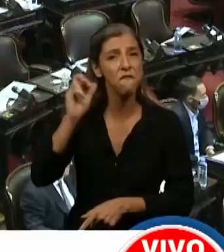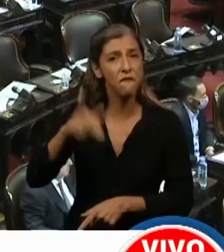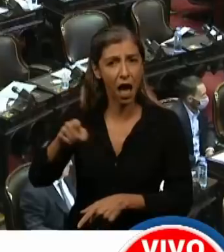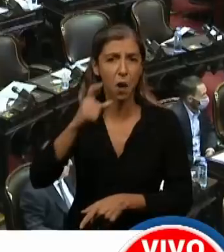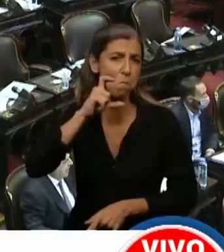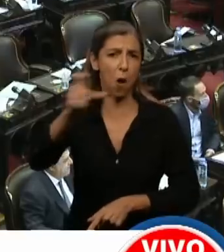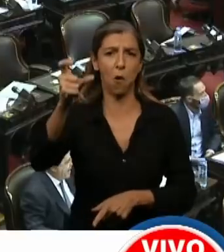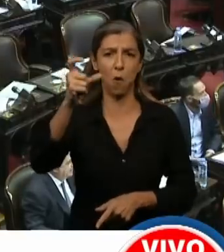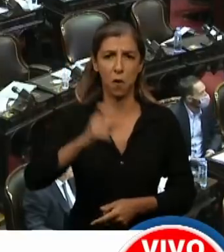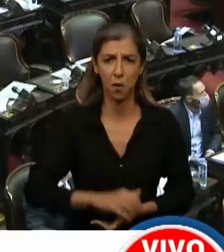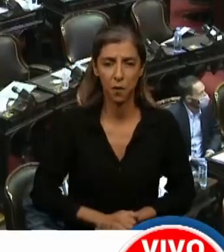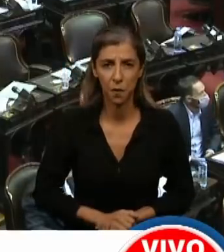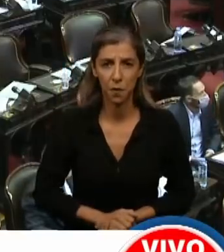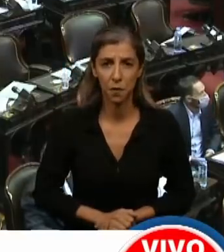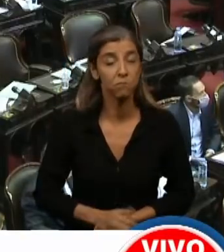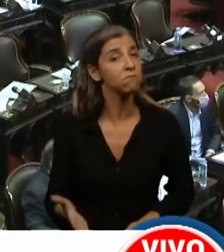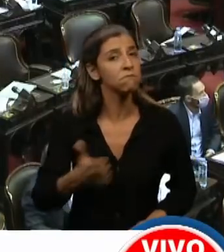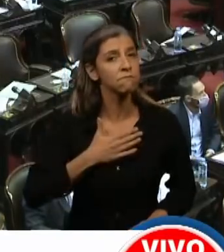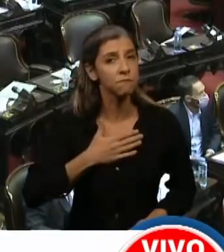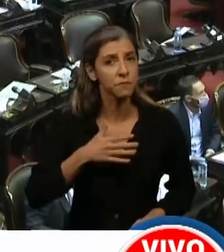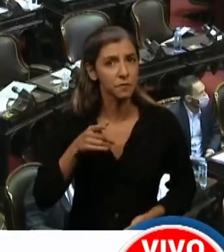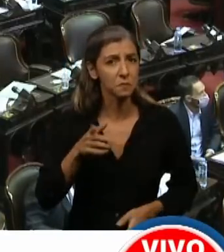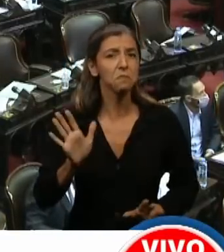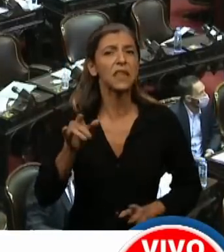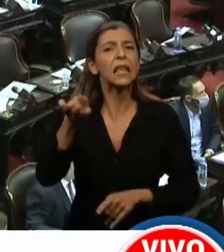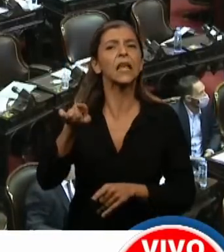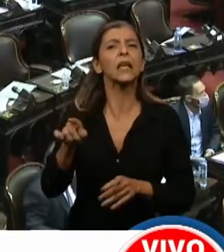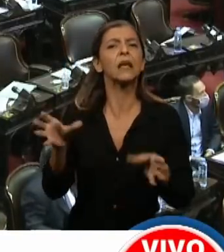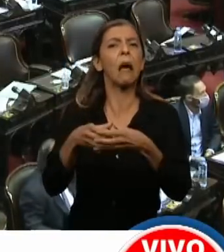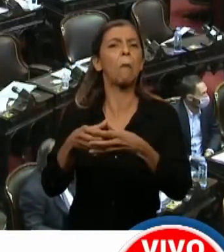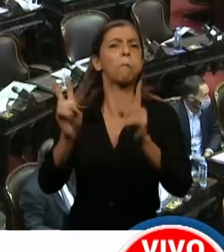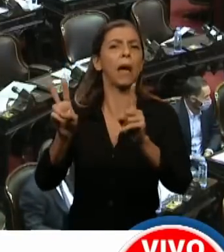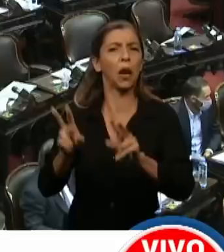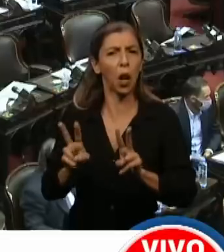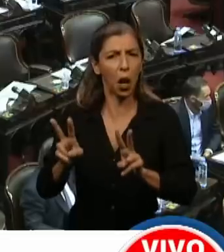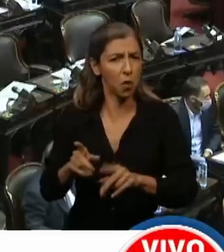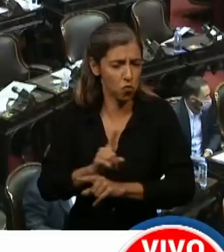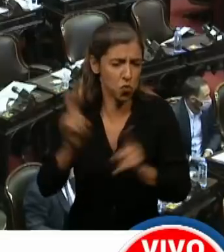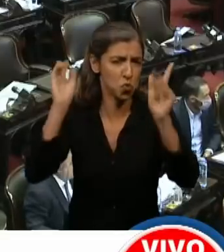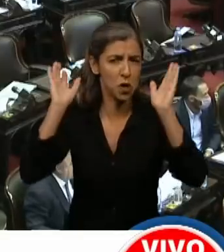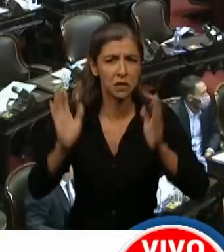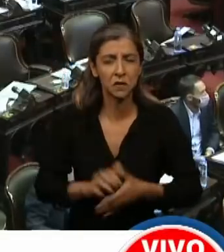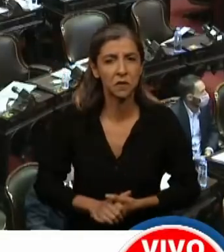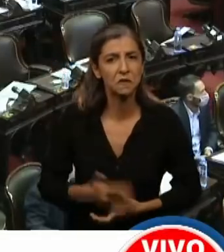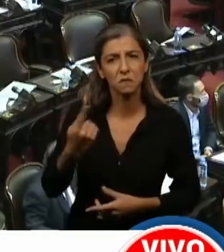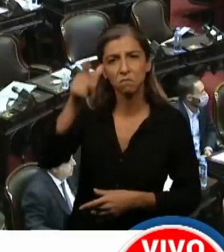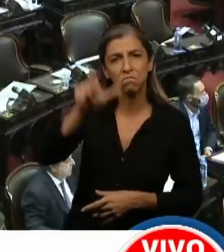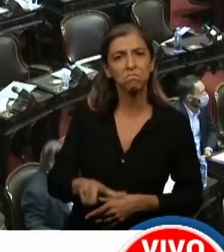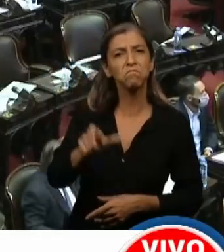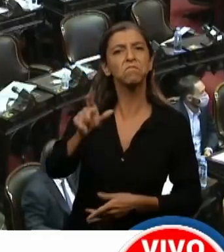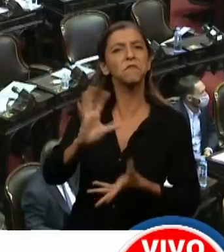Es más, para mí no es el peronismo Infran. Infran es el modelo de